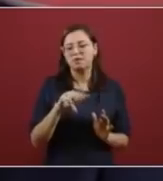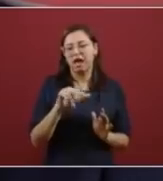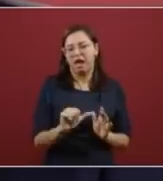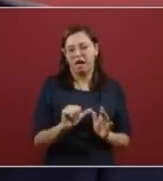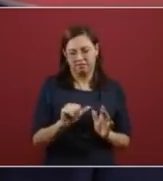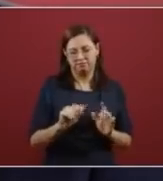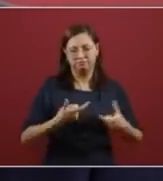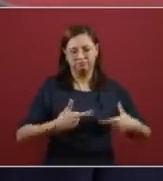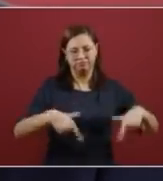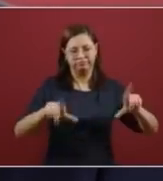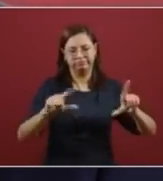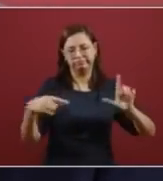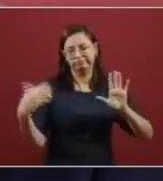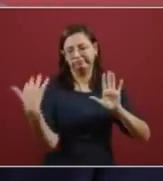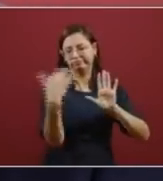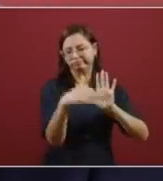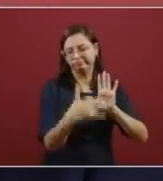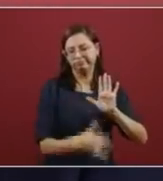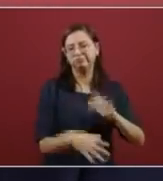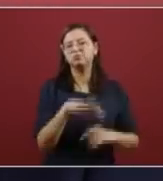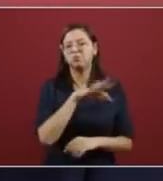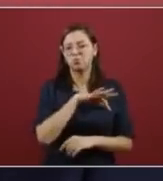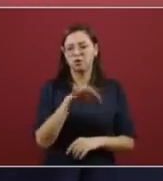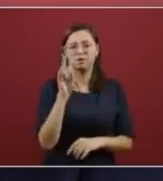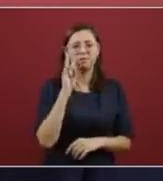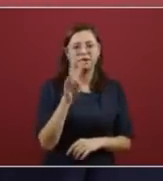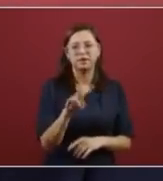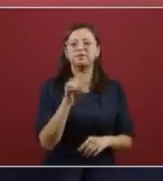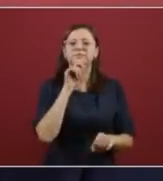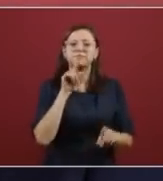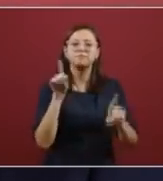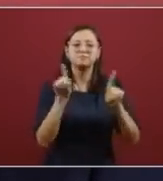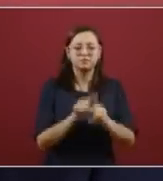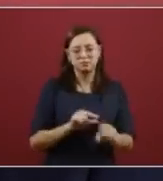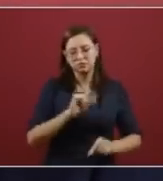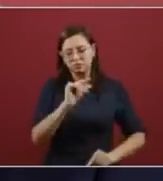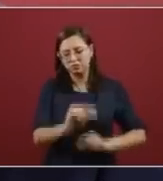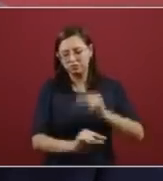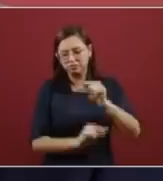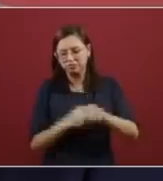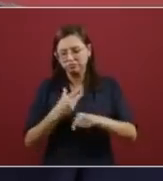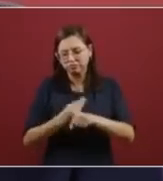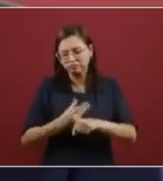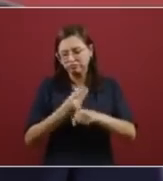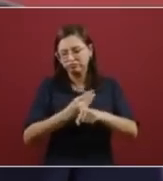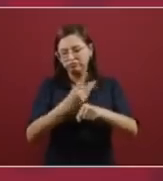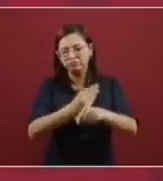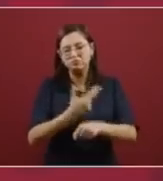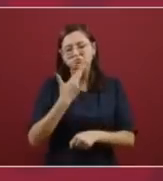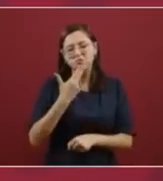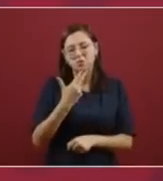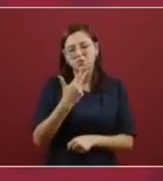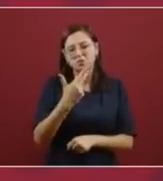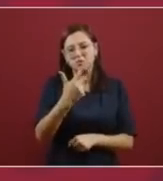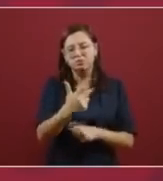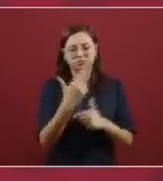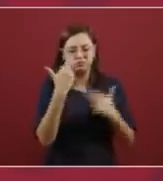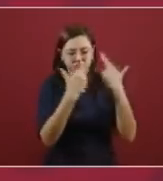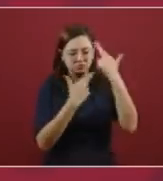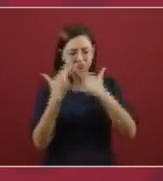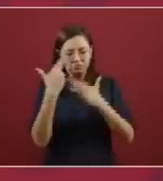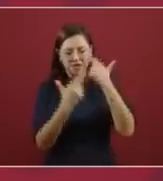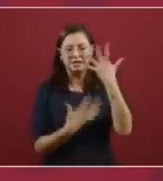También se va a ir perfeccionando, se va a ir revisando cada 15